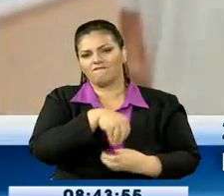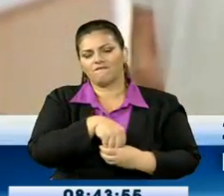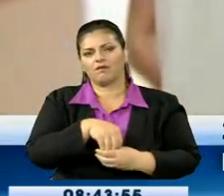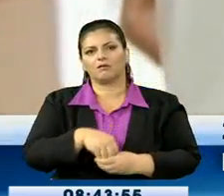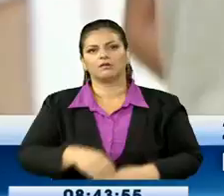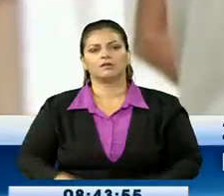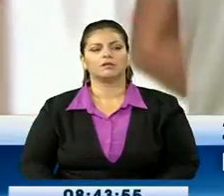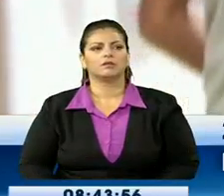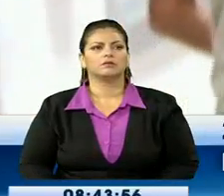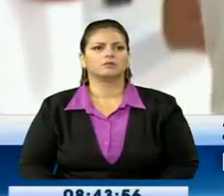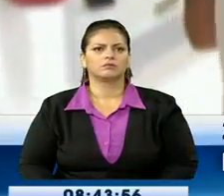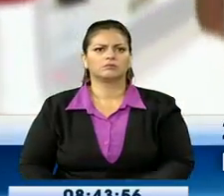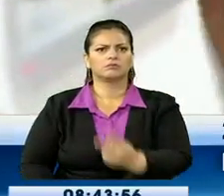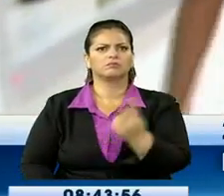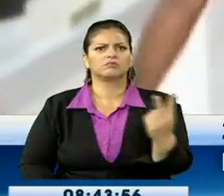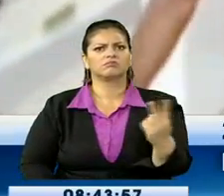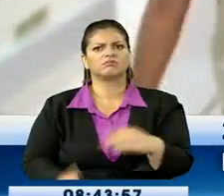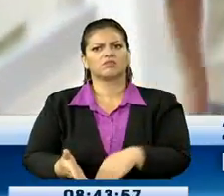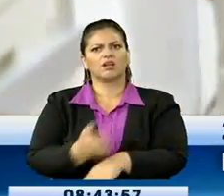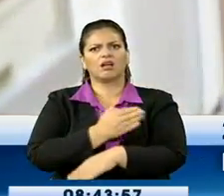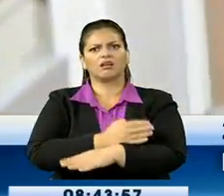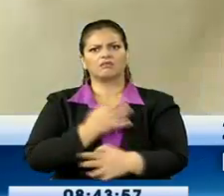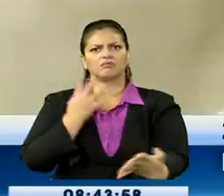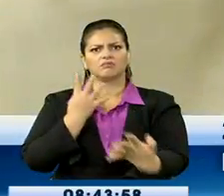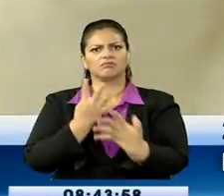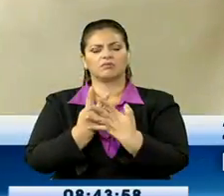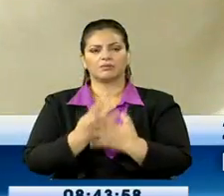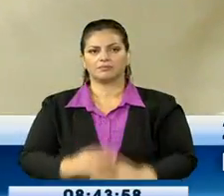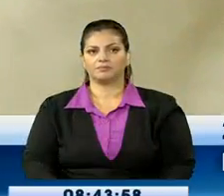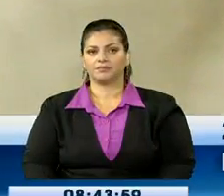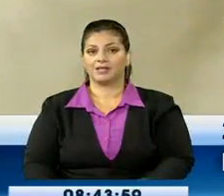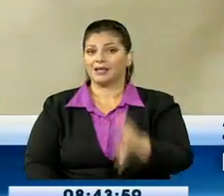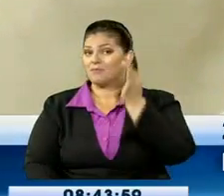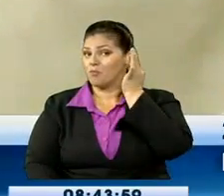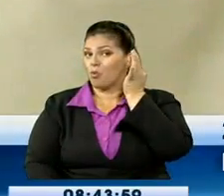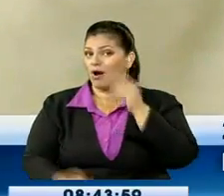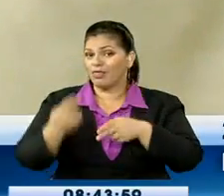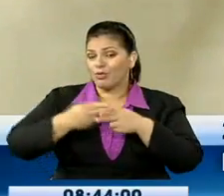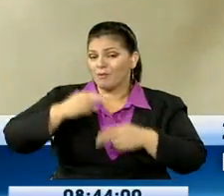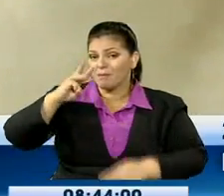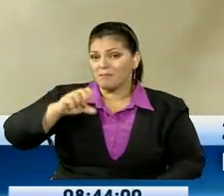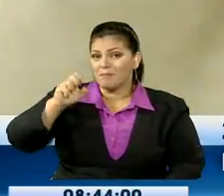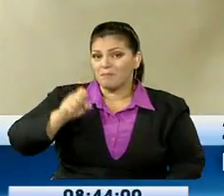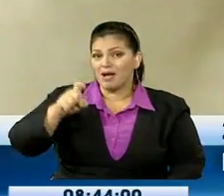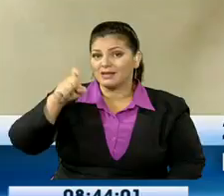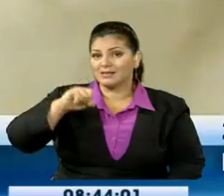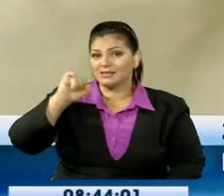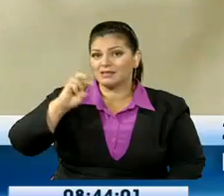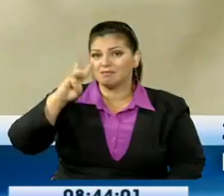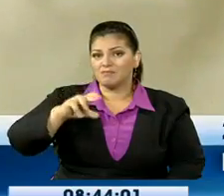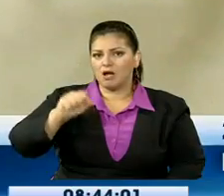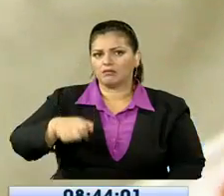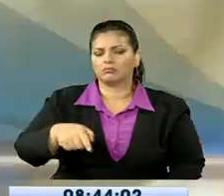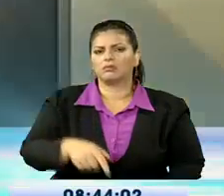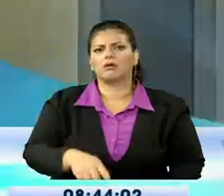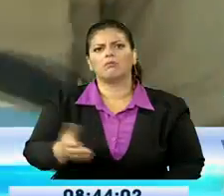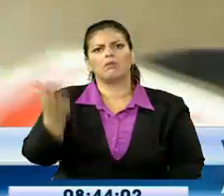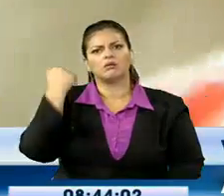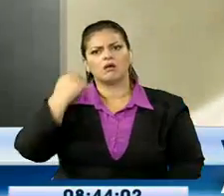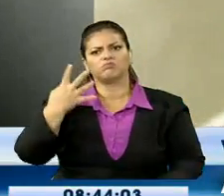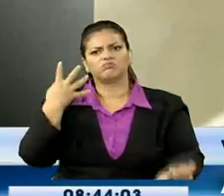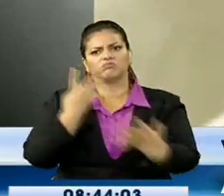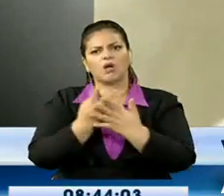dos detenidos registran antecedentes delictivos. La ciudadana Máxima M. tiene dos detenciones